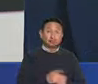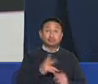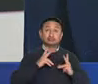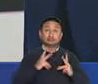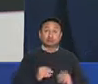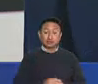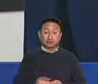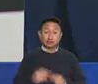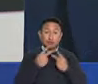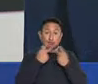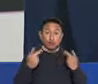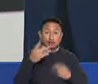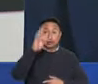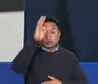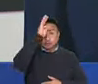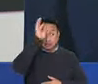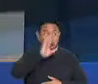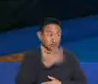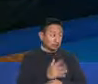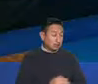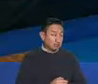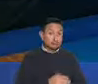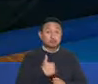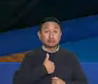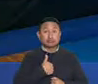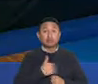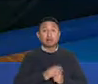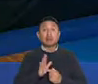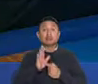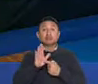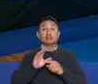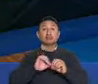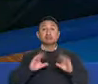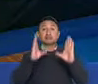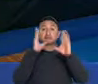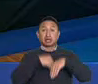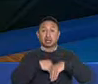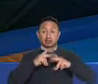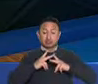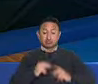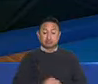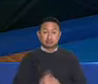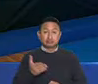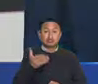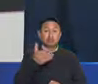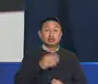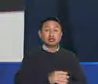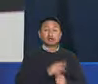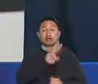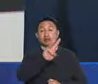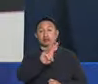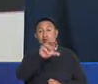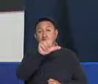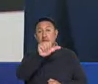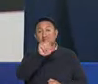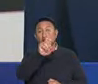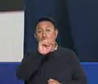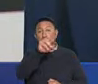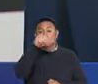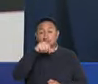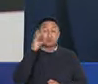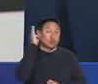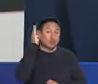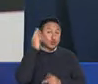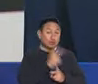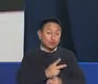salud en lo público, en los hospitales, llegamos con nuestras ferias de salud gratuitas, llegamos también con nuestros guarmis pichinchas, cuidando a las mujeres,